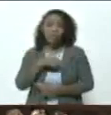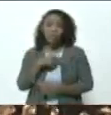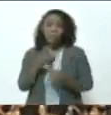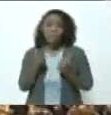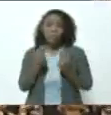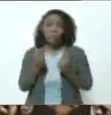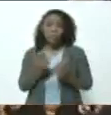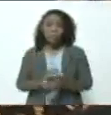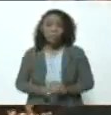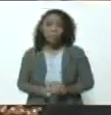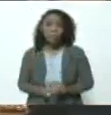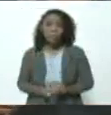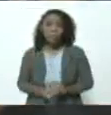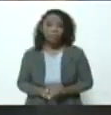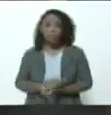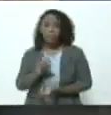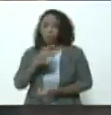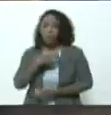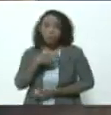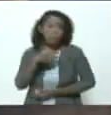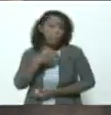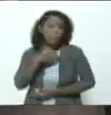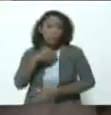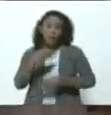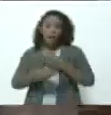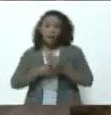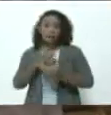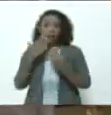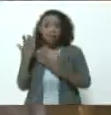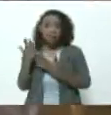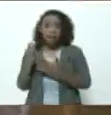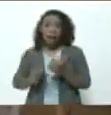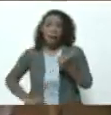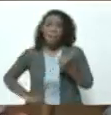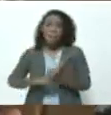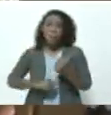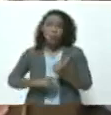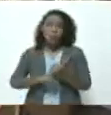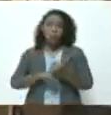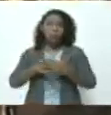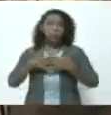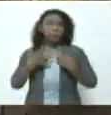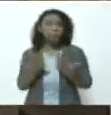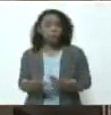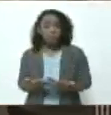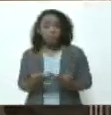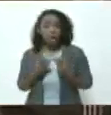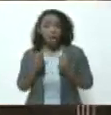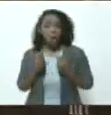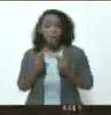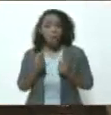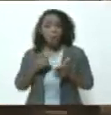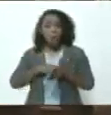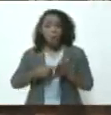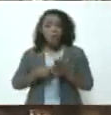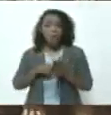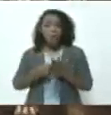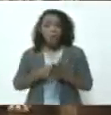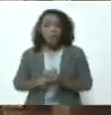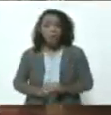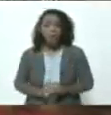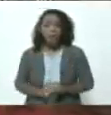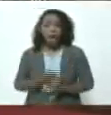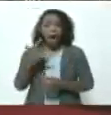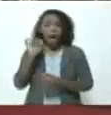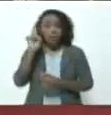presupuesto. Es decir, no podíamos contar con eso. Tú tenías que apoyarte en recursos técnicos. Hay una